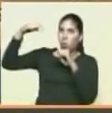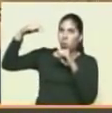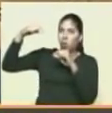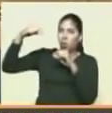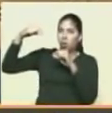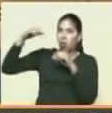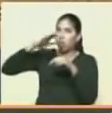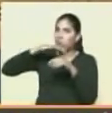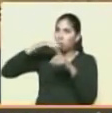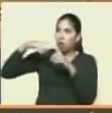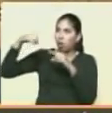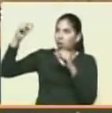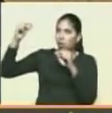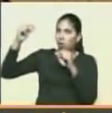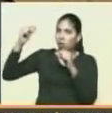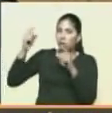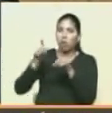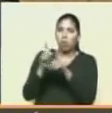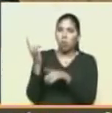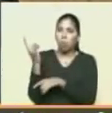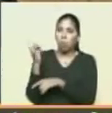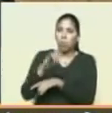se fregó la siembra o se fregó la cosecha.